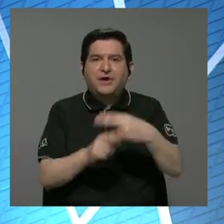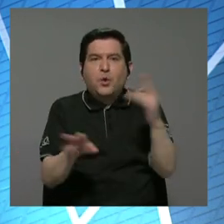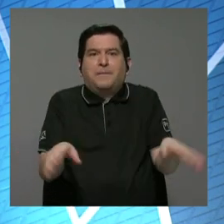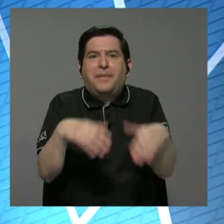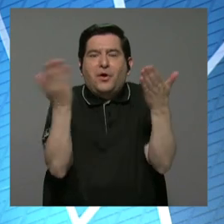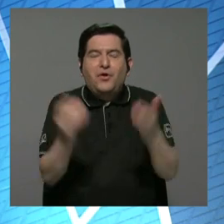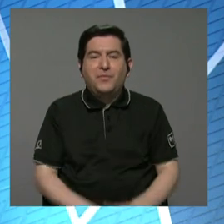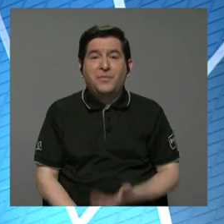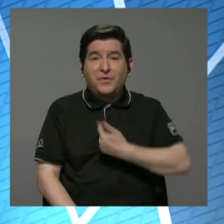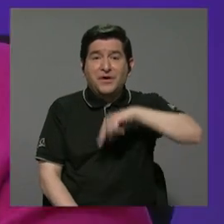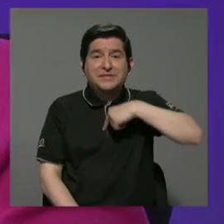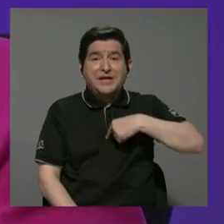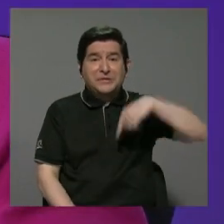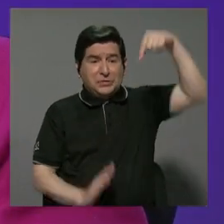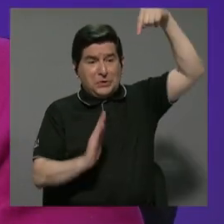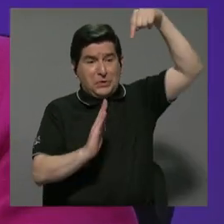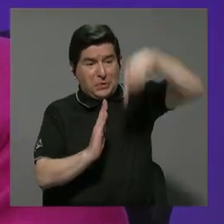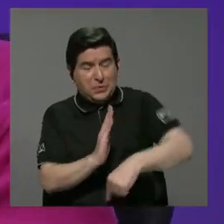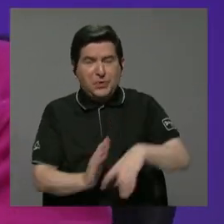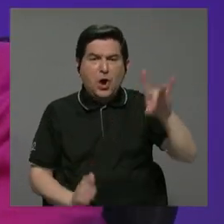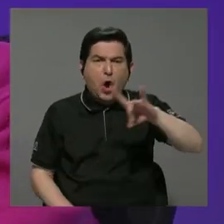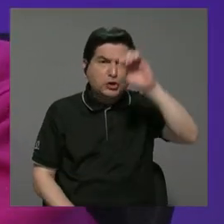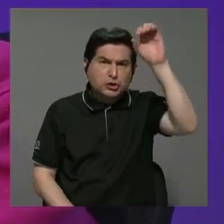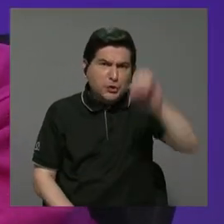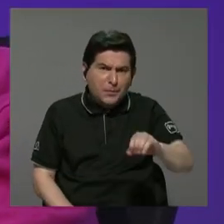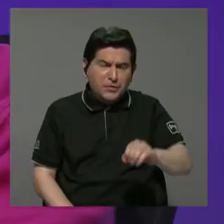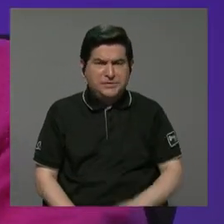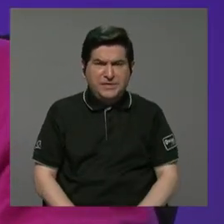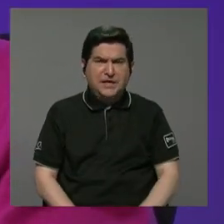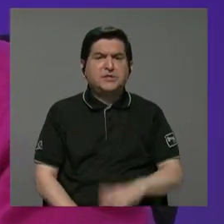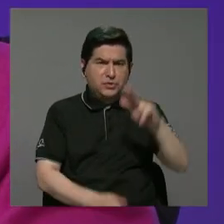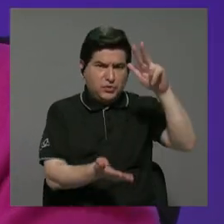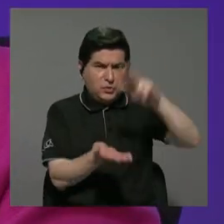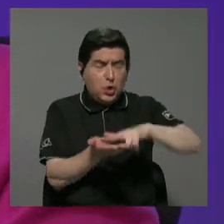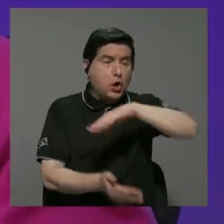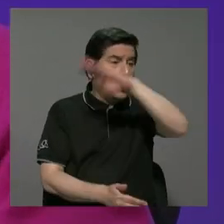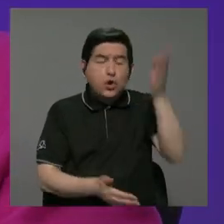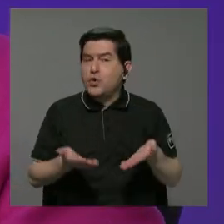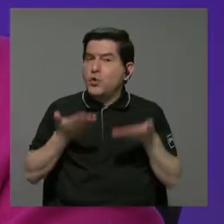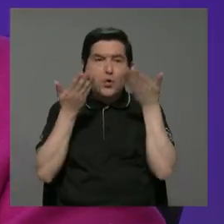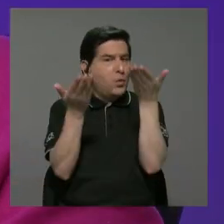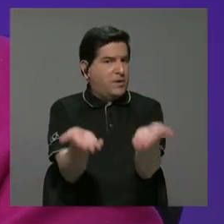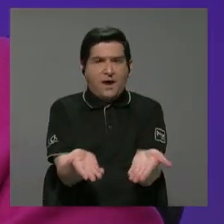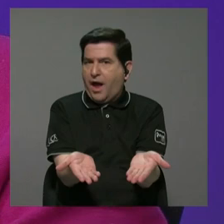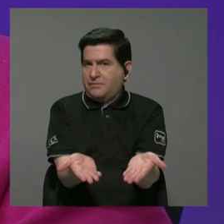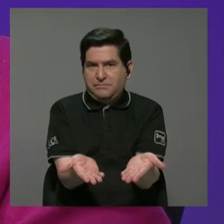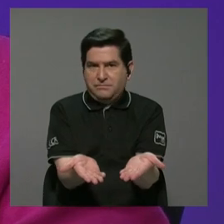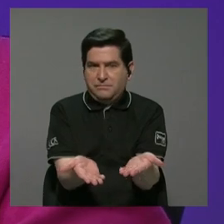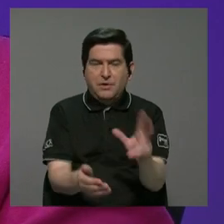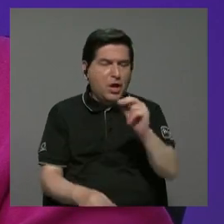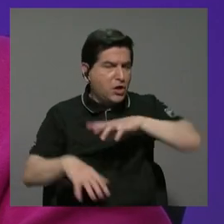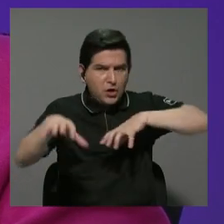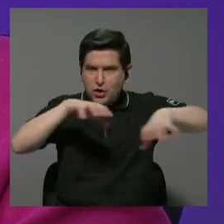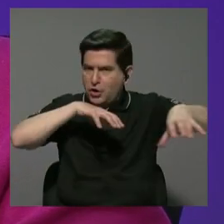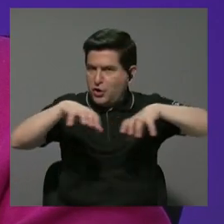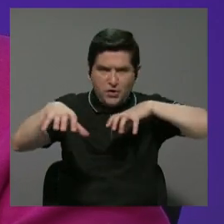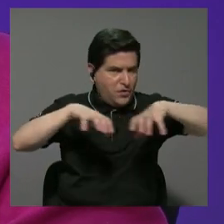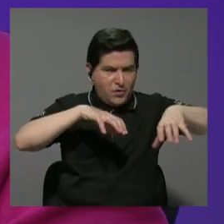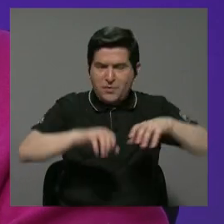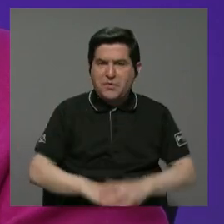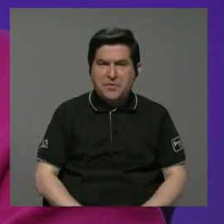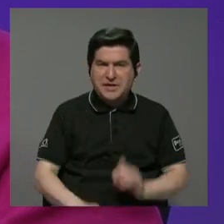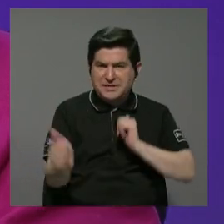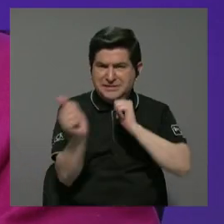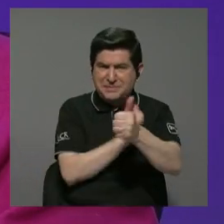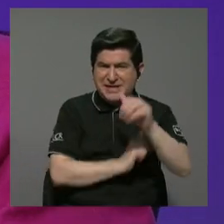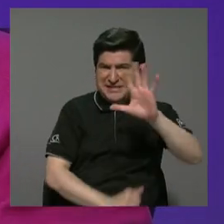vamos en caída libre, porque ese famoso 8%, que muy bien se aprobó, nunca se ha dado y nunca se ha movilizado ni siquiera a pasar